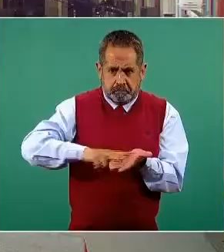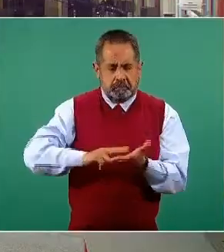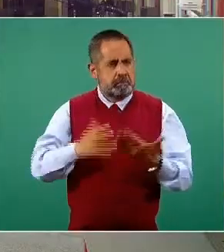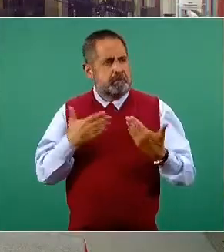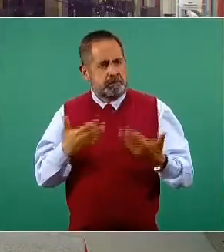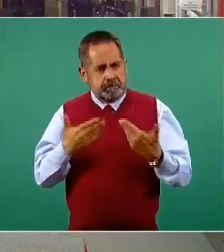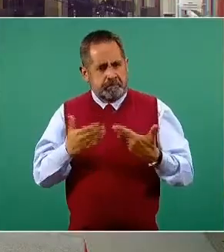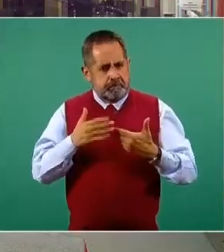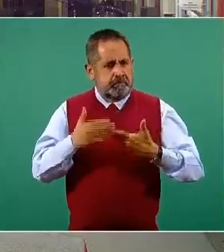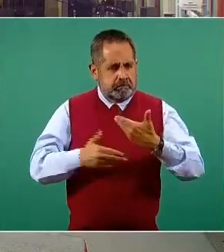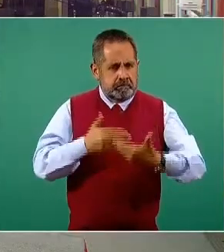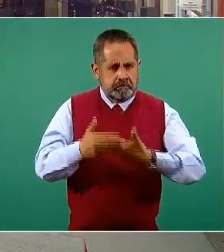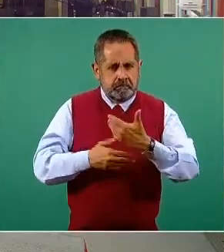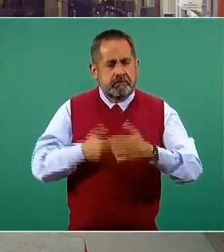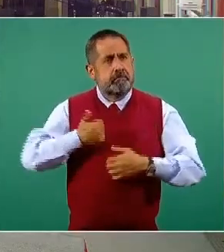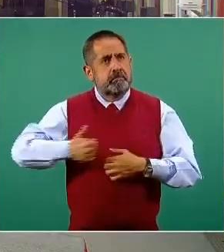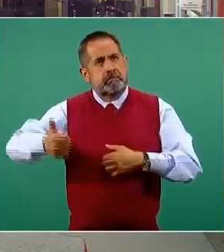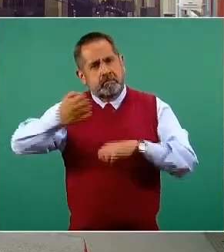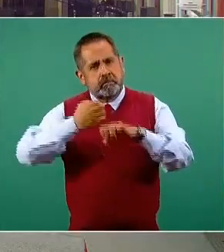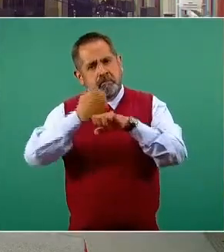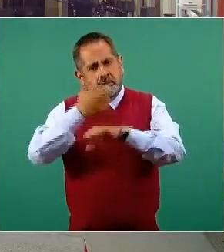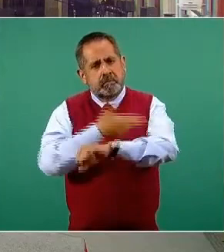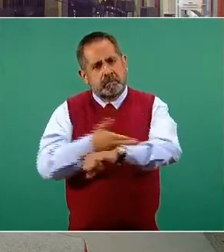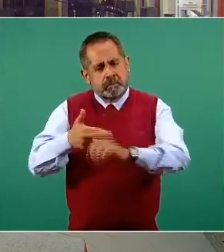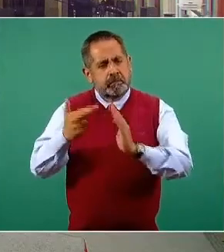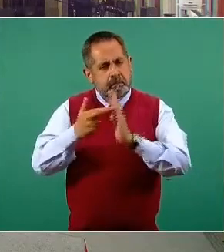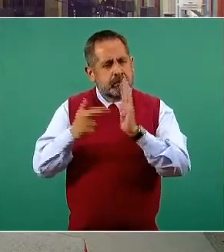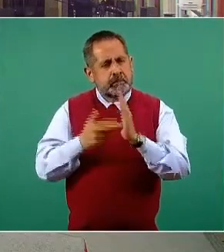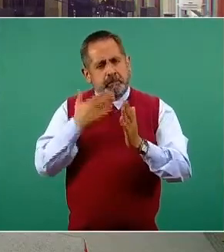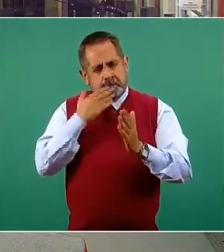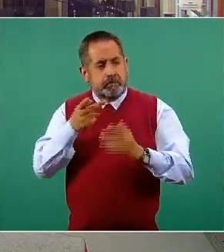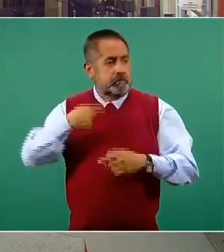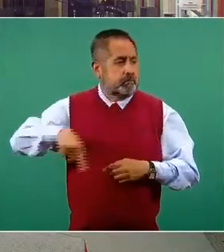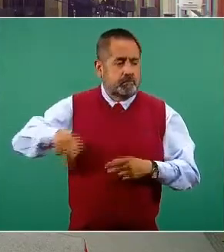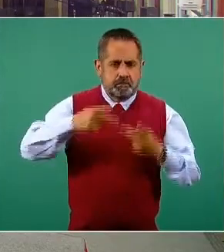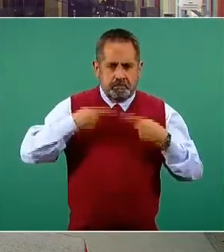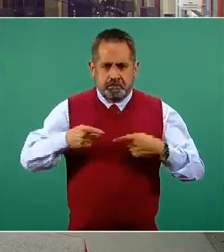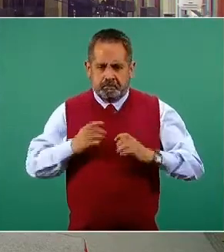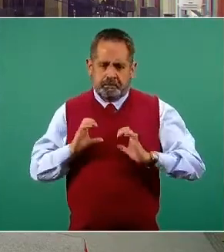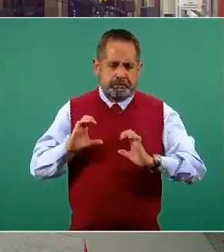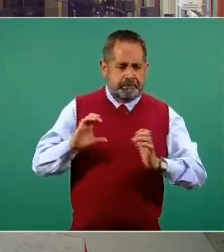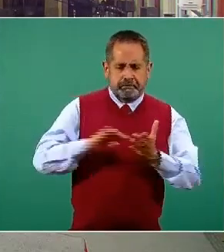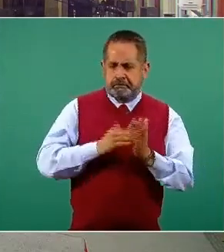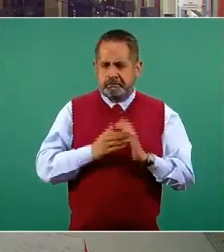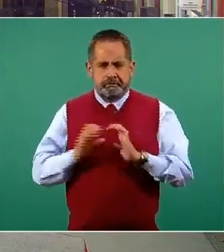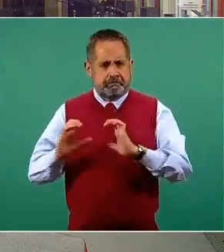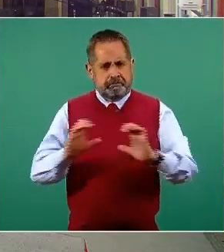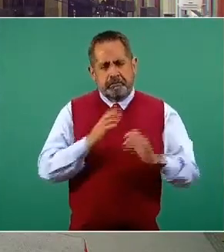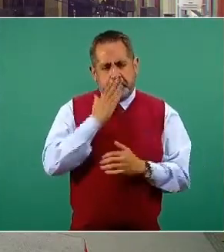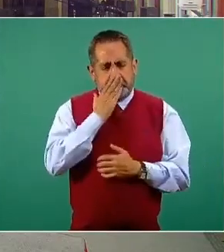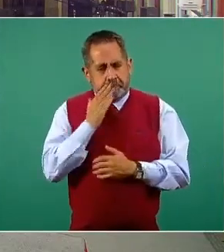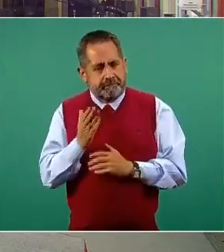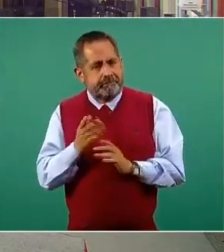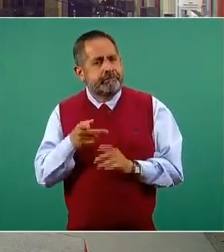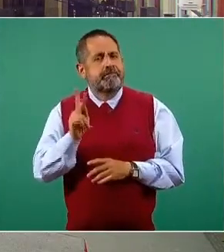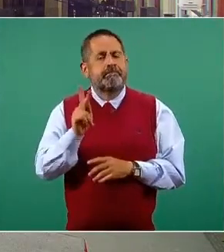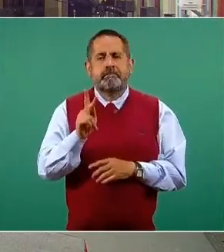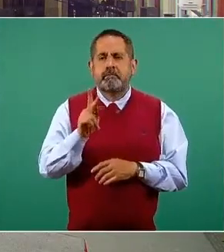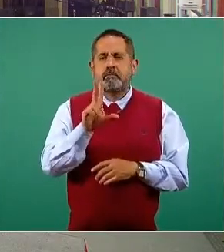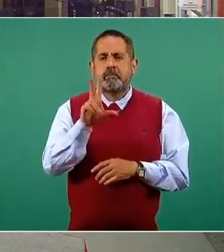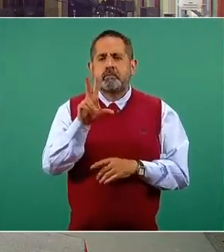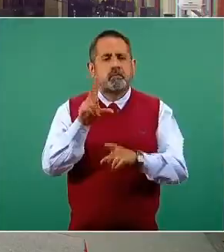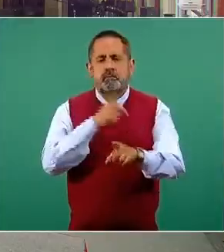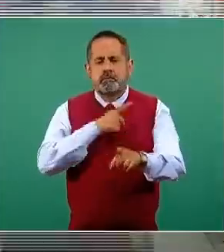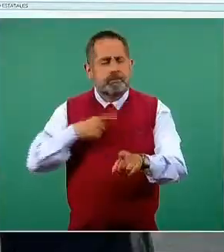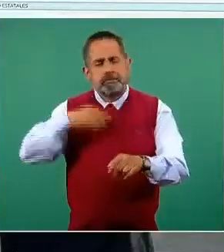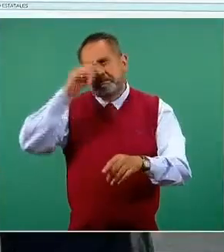las actividades que está realizando cada entidad federativa y las personas que viven en estas entidades, pues no hay que